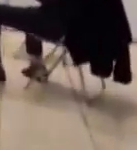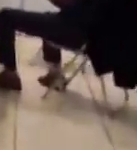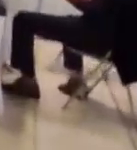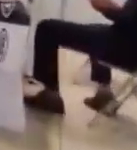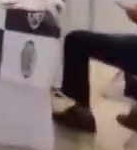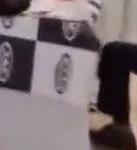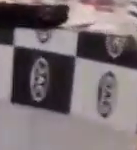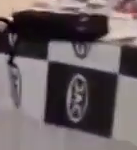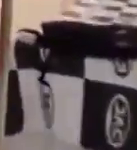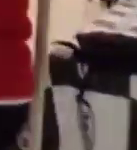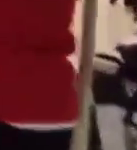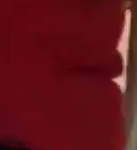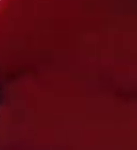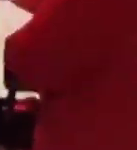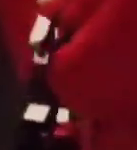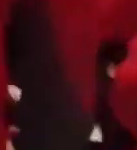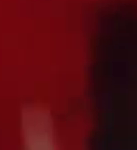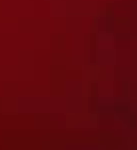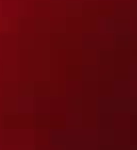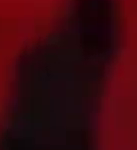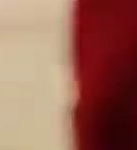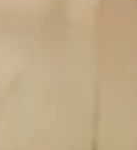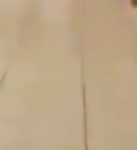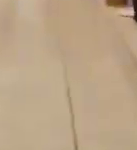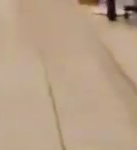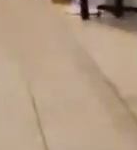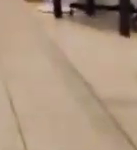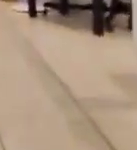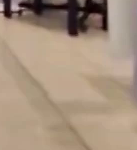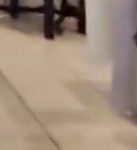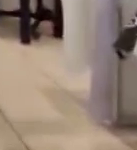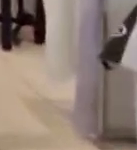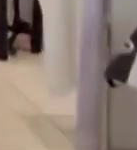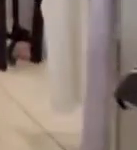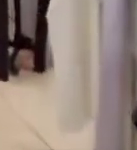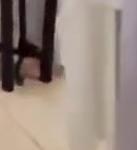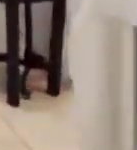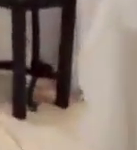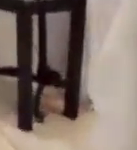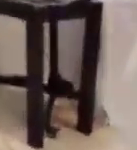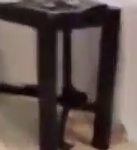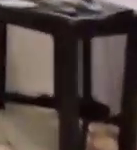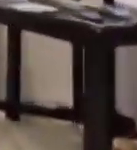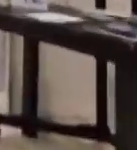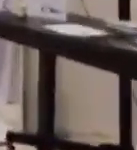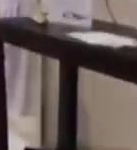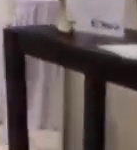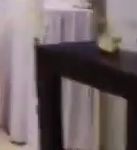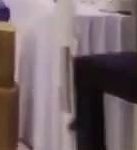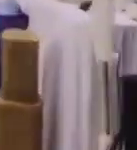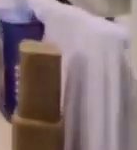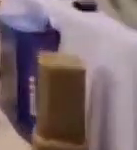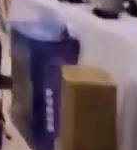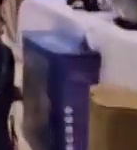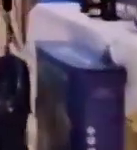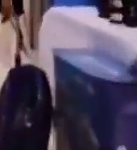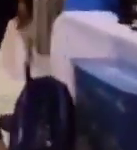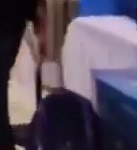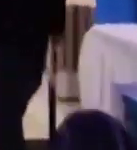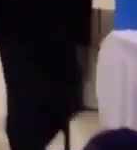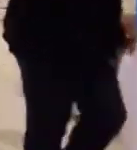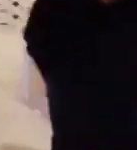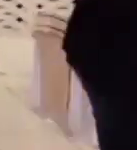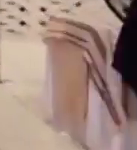permitirá establecer alianzas estratégicas puestos en la entidad de este 2023.